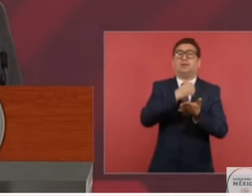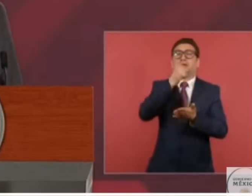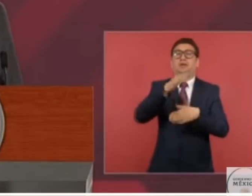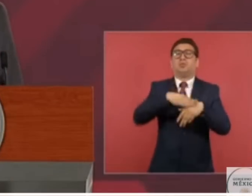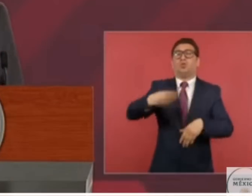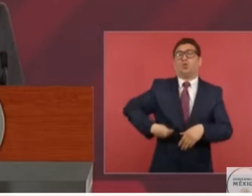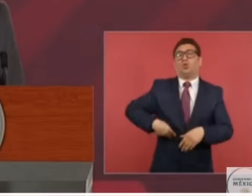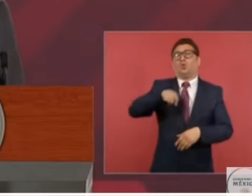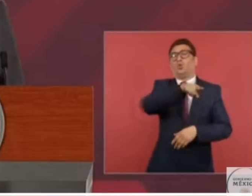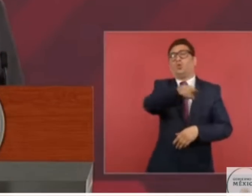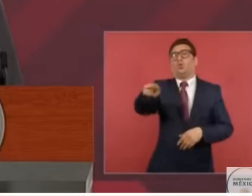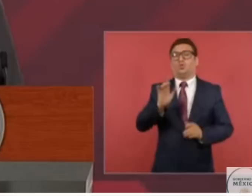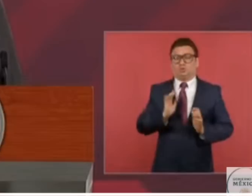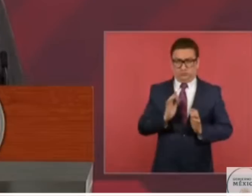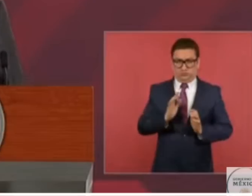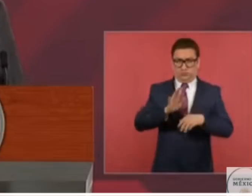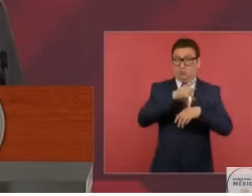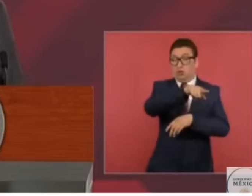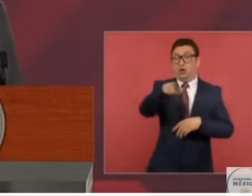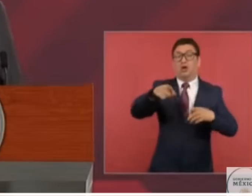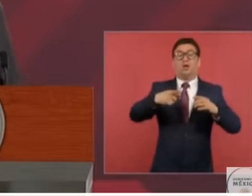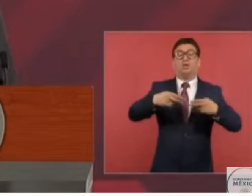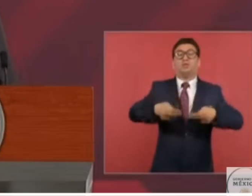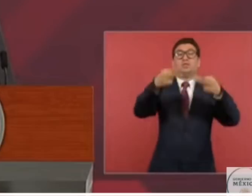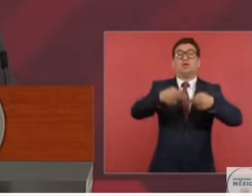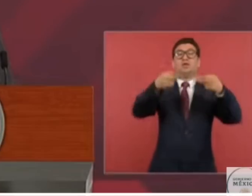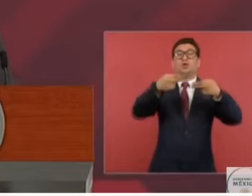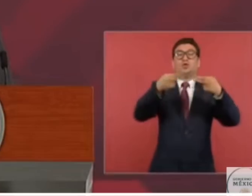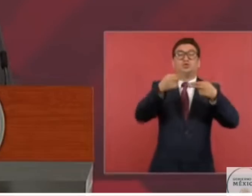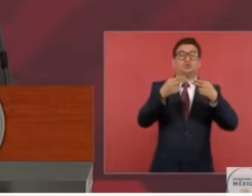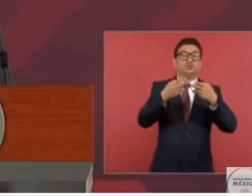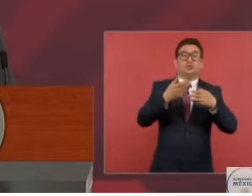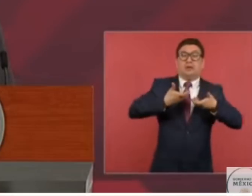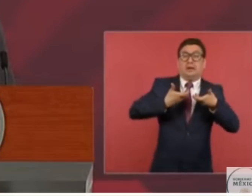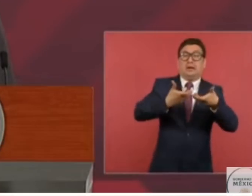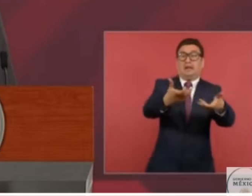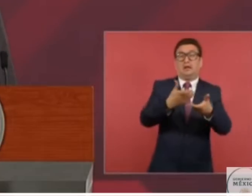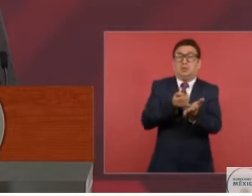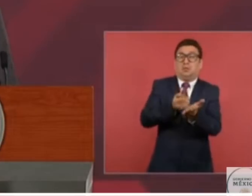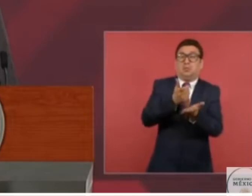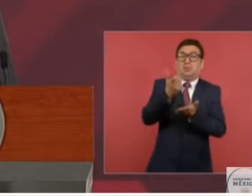porque no pagaban impuestos los de la economía informal.